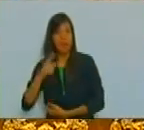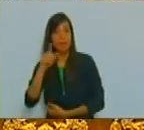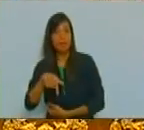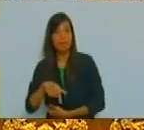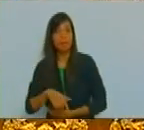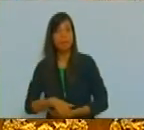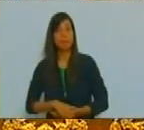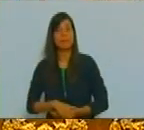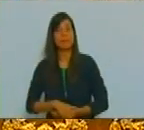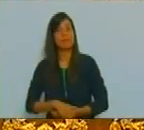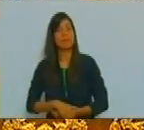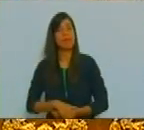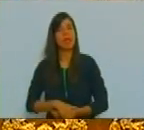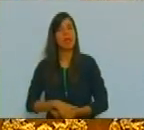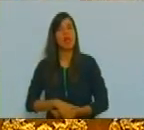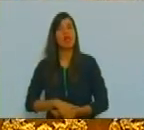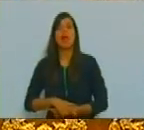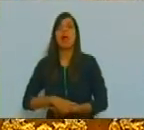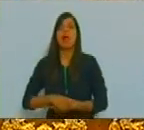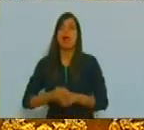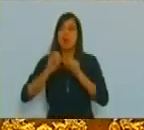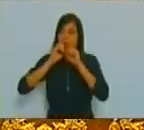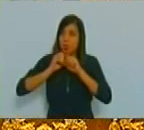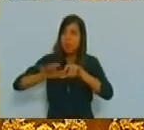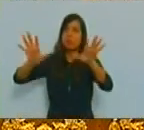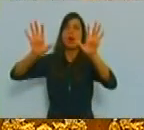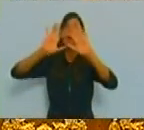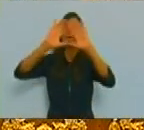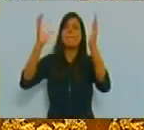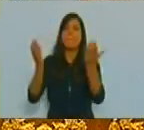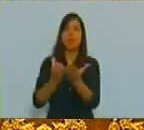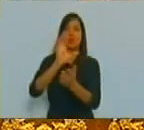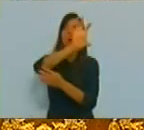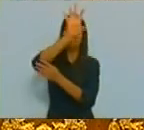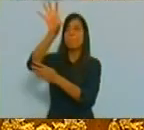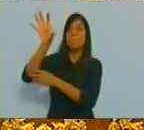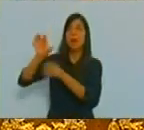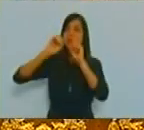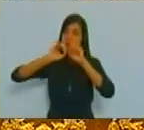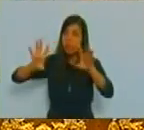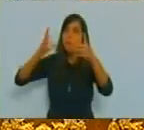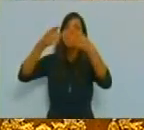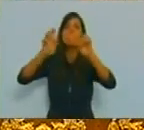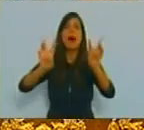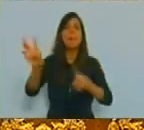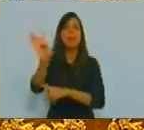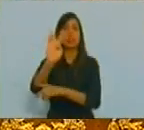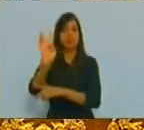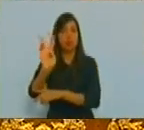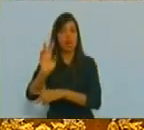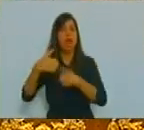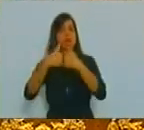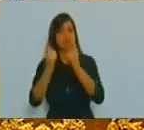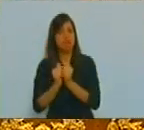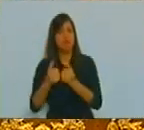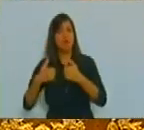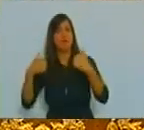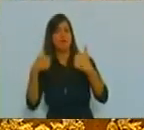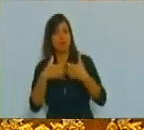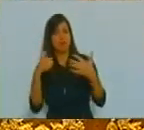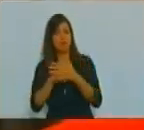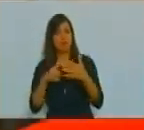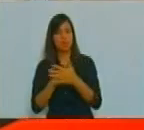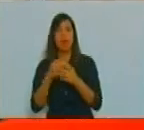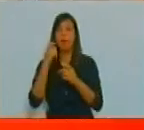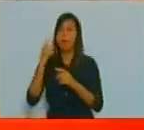trascienda nuestra frontera esta lucha por la paz y la convivencia vemos con con mucho error como a nivel